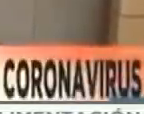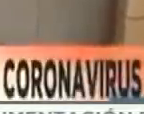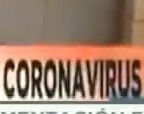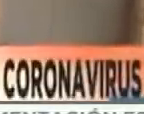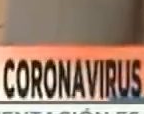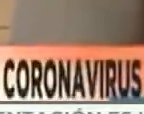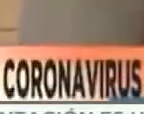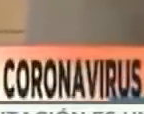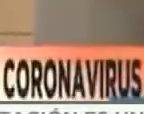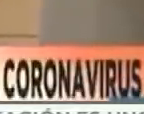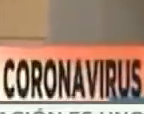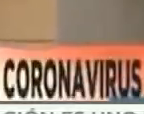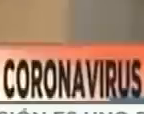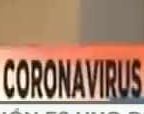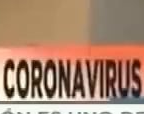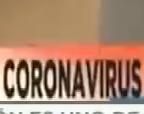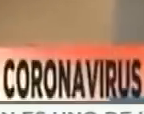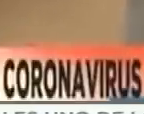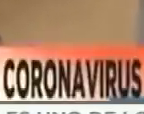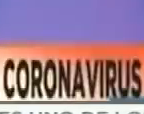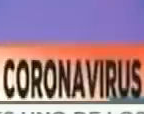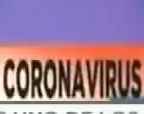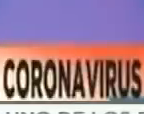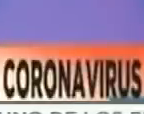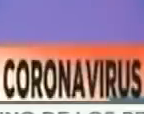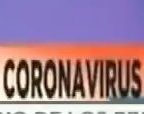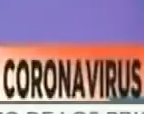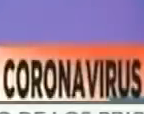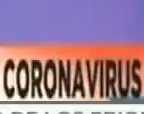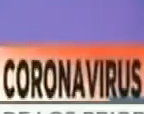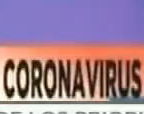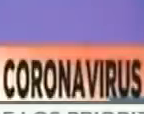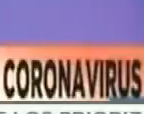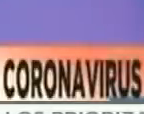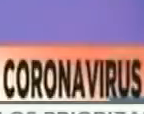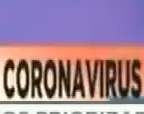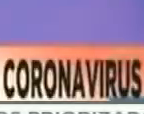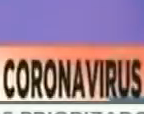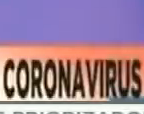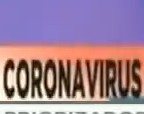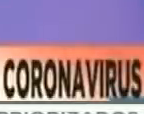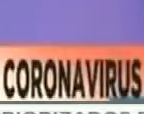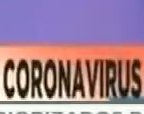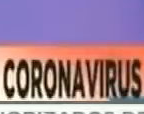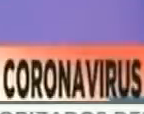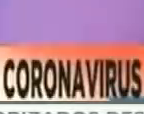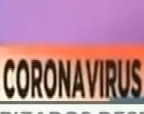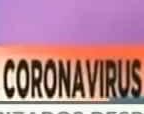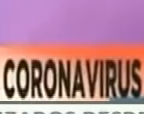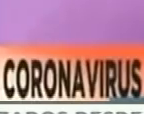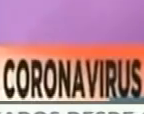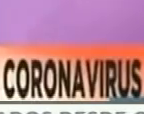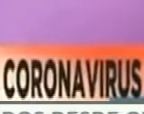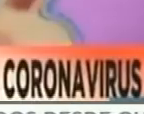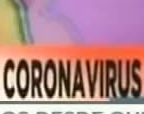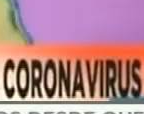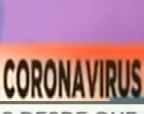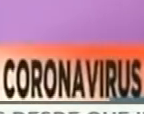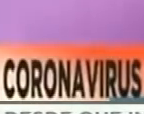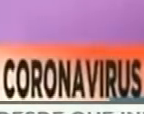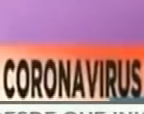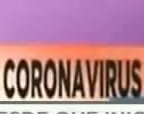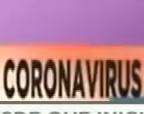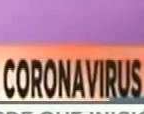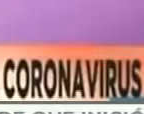un ascensor. Las tres personas presentes llevan mascarilla y aún así se observan los aerosoles que producen al hablar. Esas